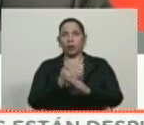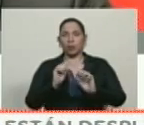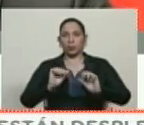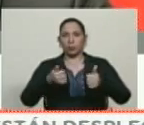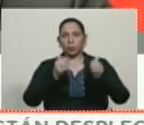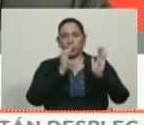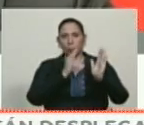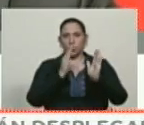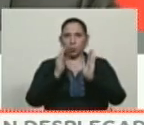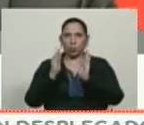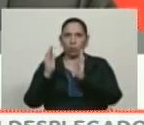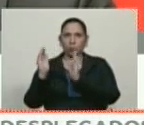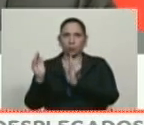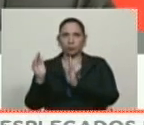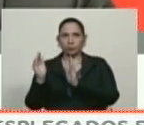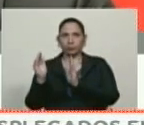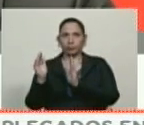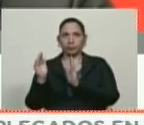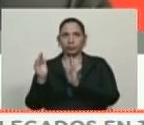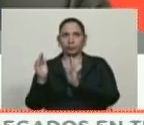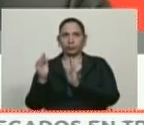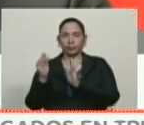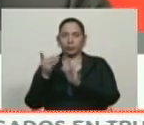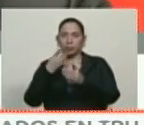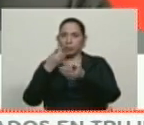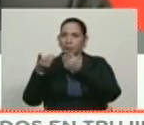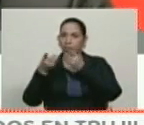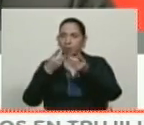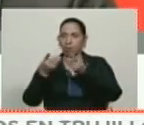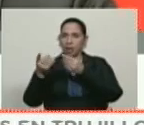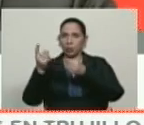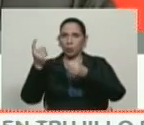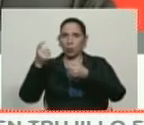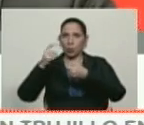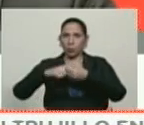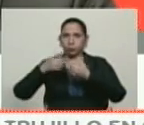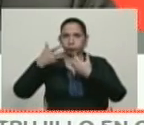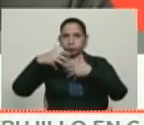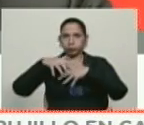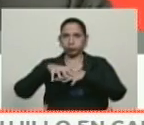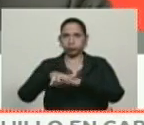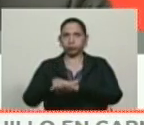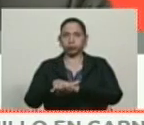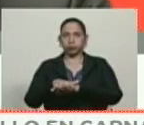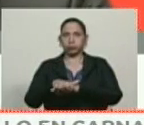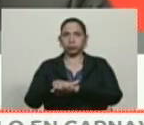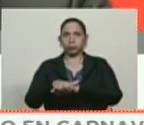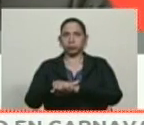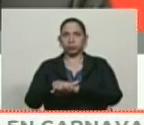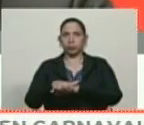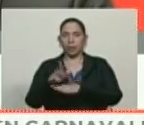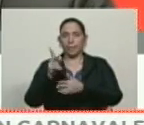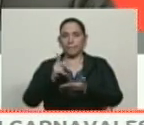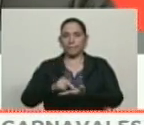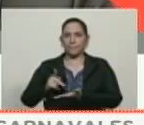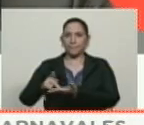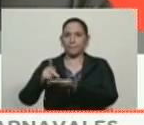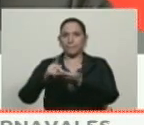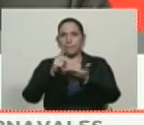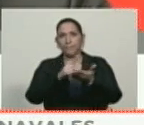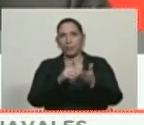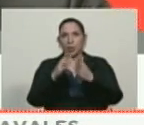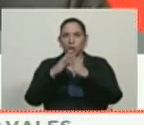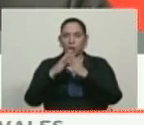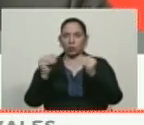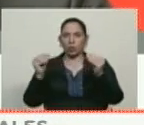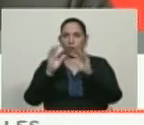organizar de entablar un diálogo inclusivo con la participación de todas las